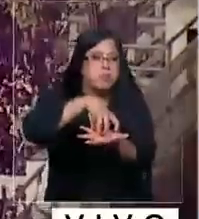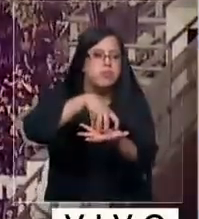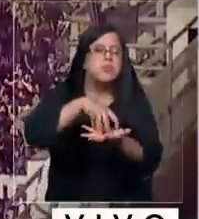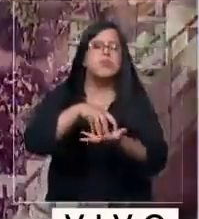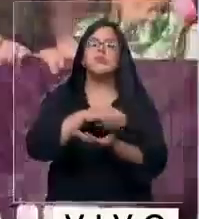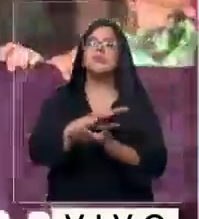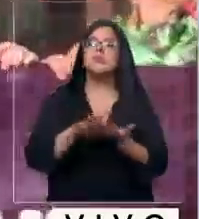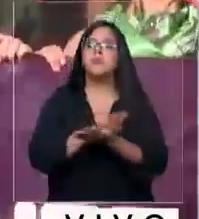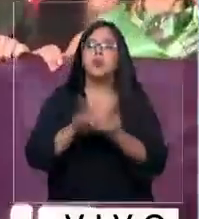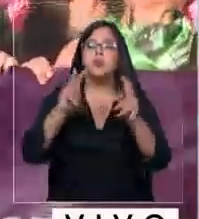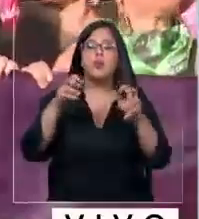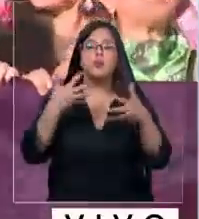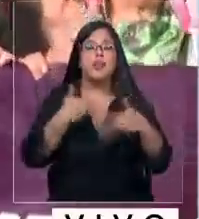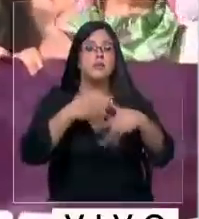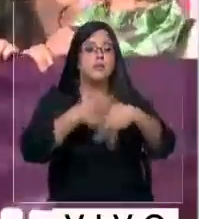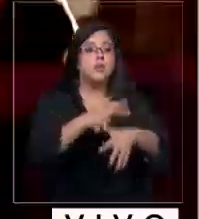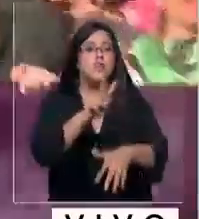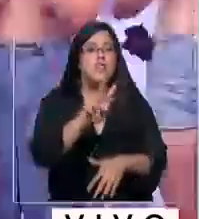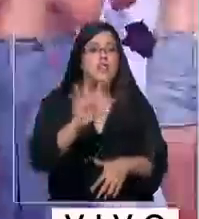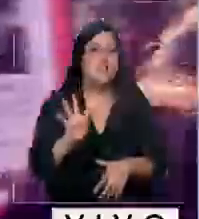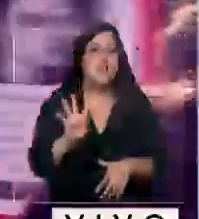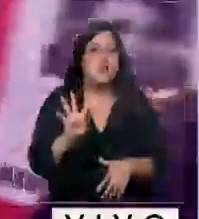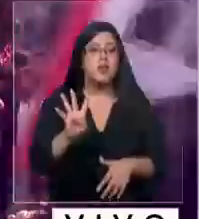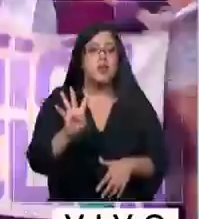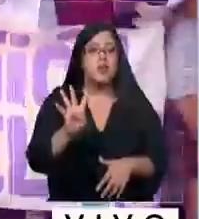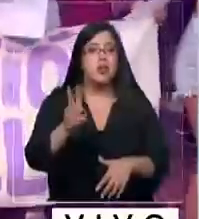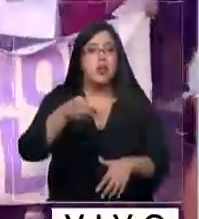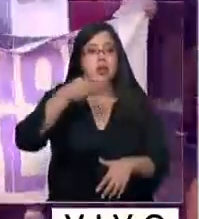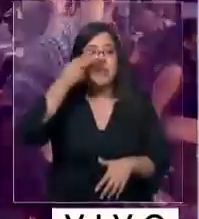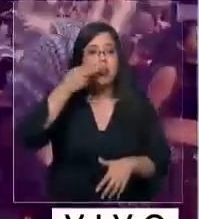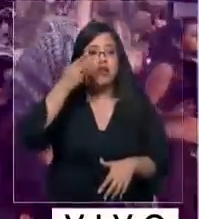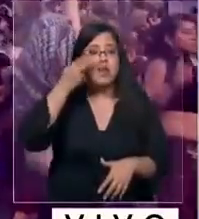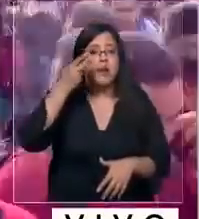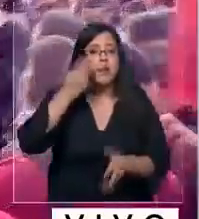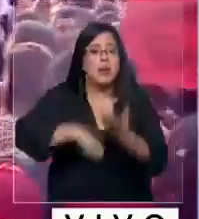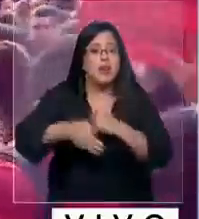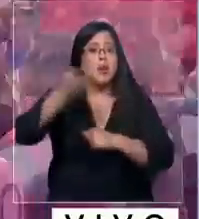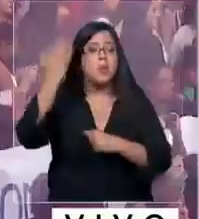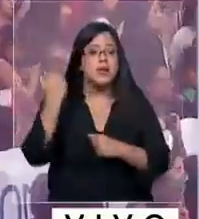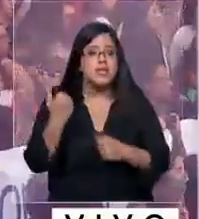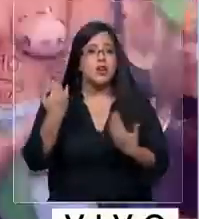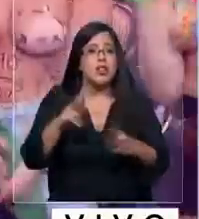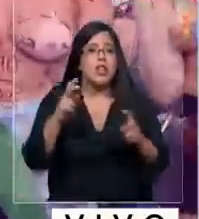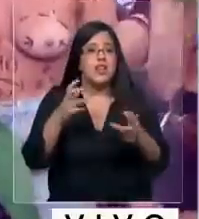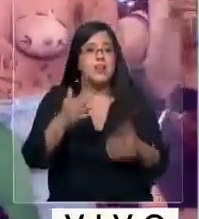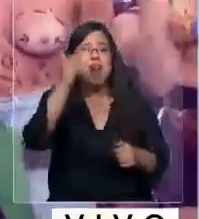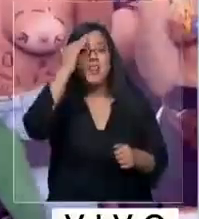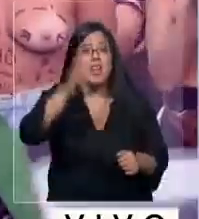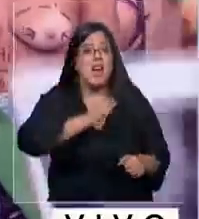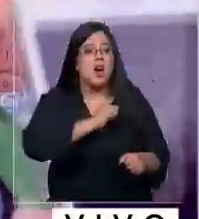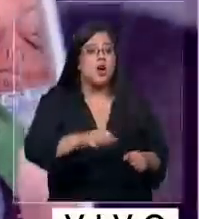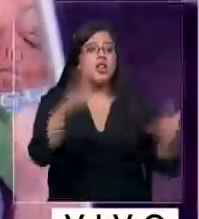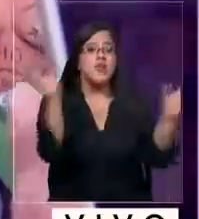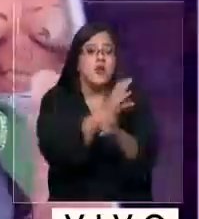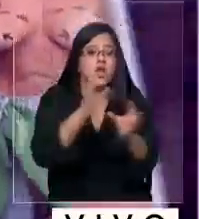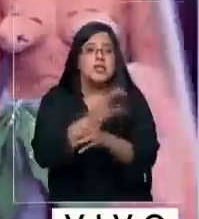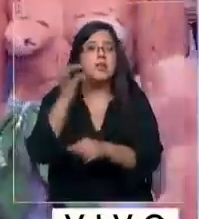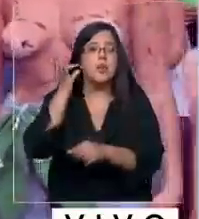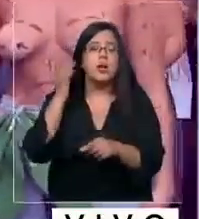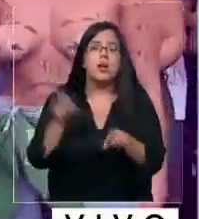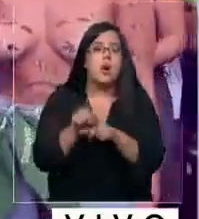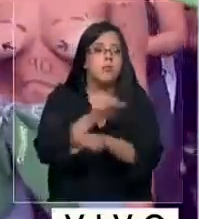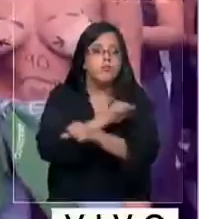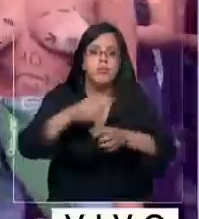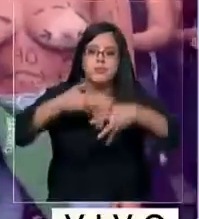del 24 de noviembre del día contra la violencia hacia la mujer no se pudo marchar porque justamente fue